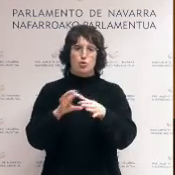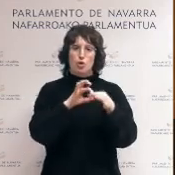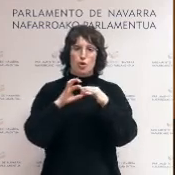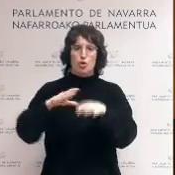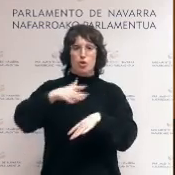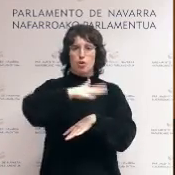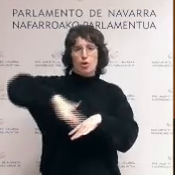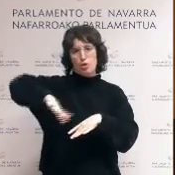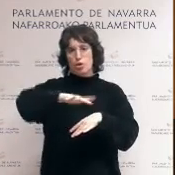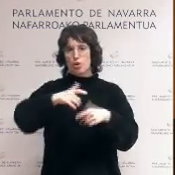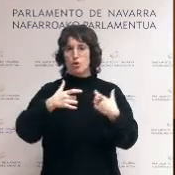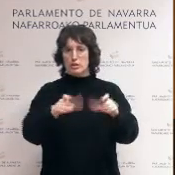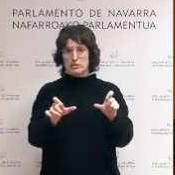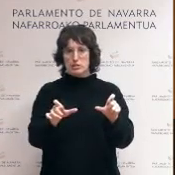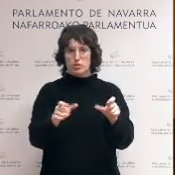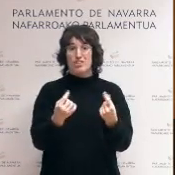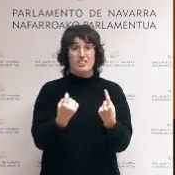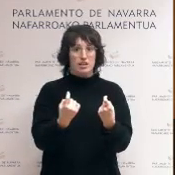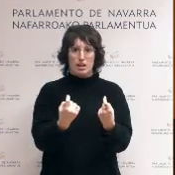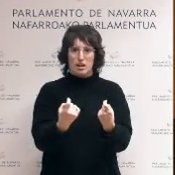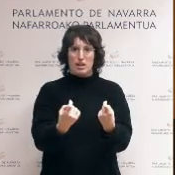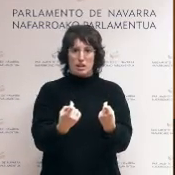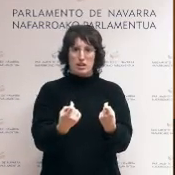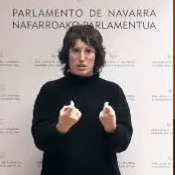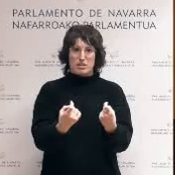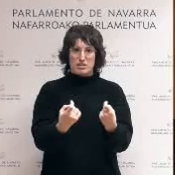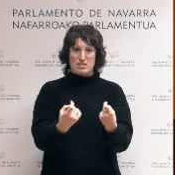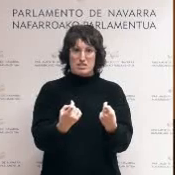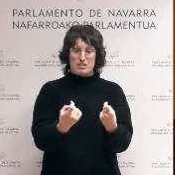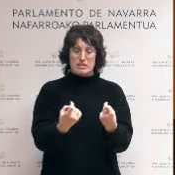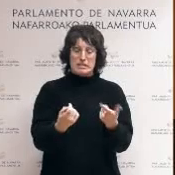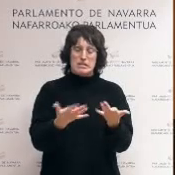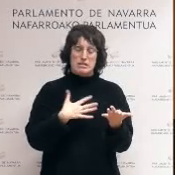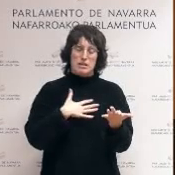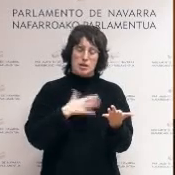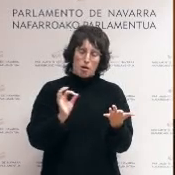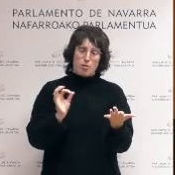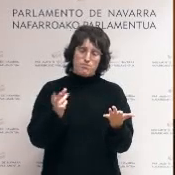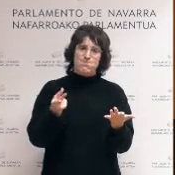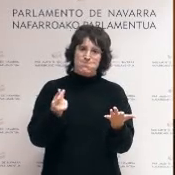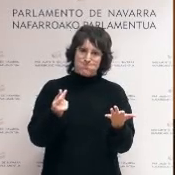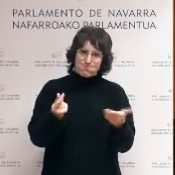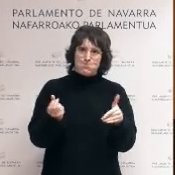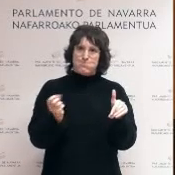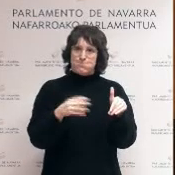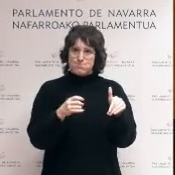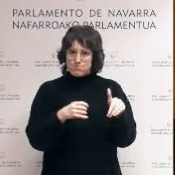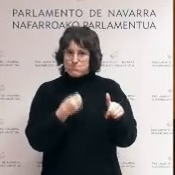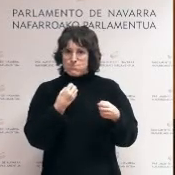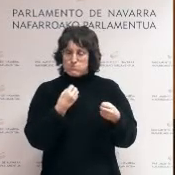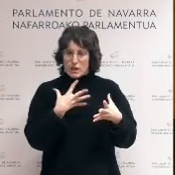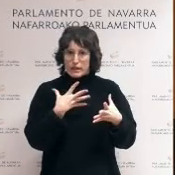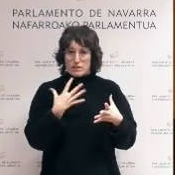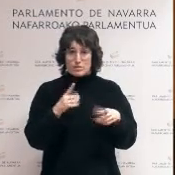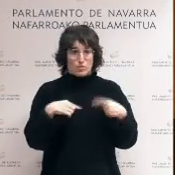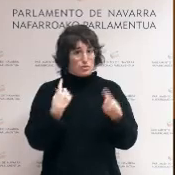que necesita ser más rentable. Que nosotros les ofrezcamos esa